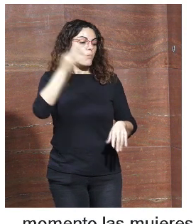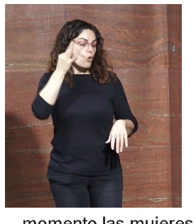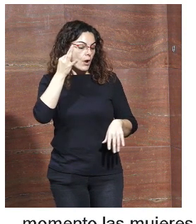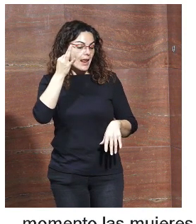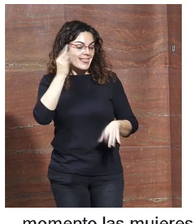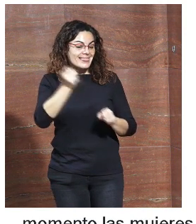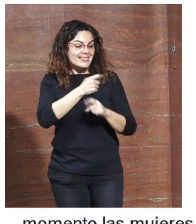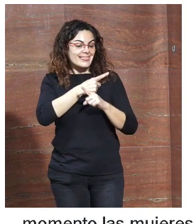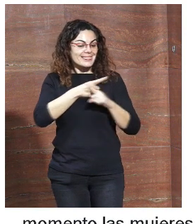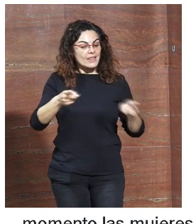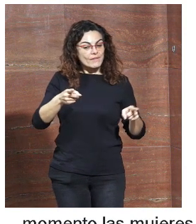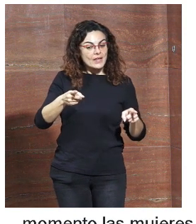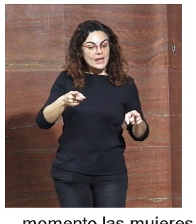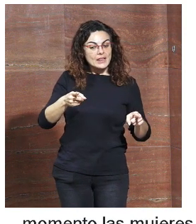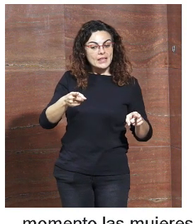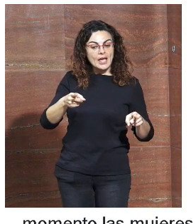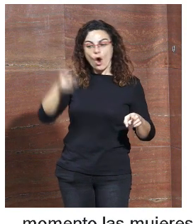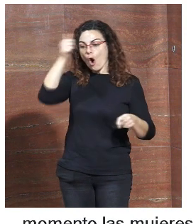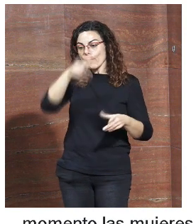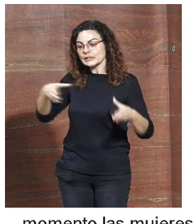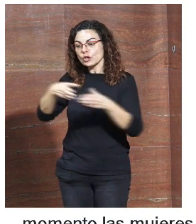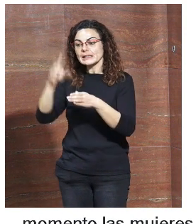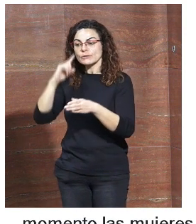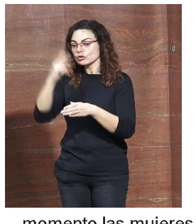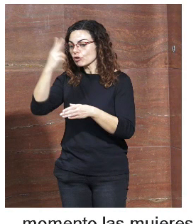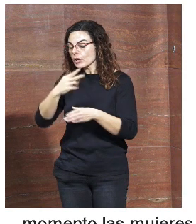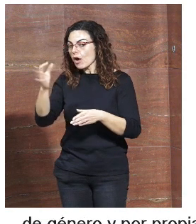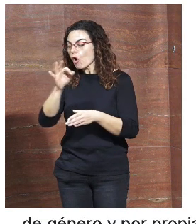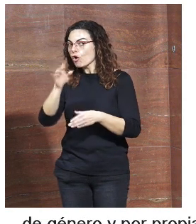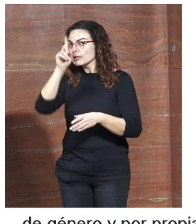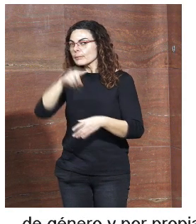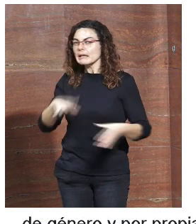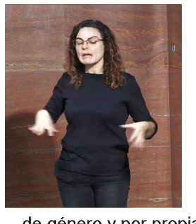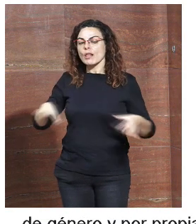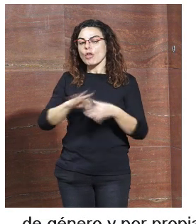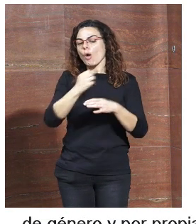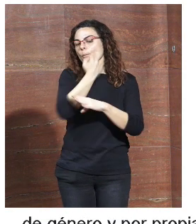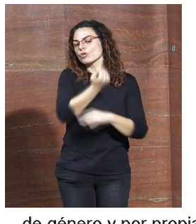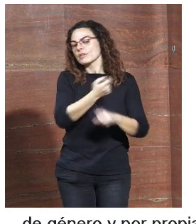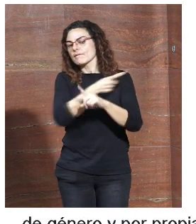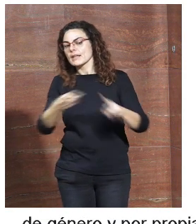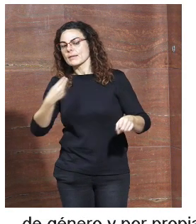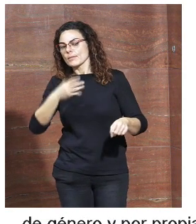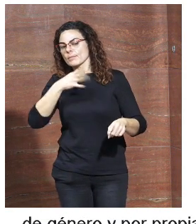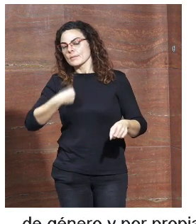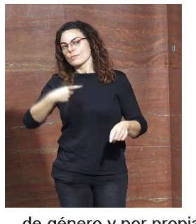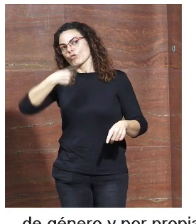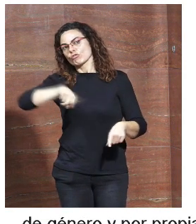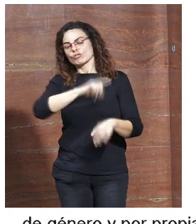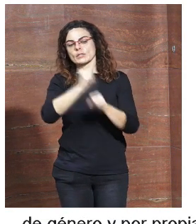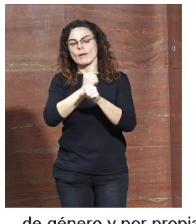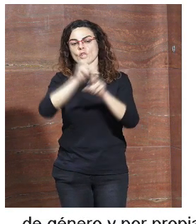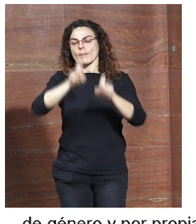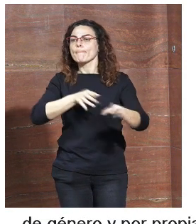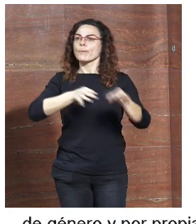los hombres de su colectivo, ¿no?, o a nivel también de, ahora que estábamos trabajando temas de